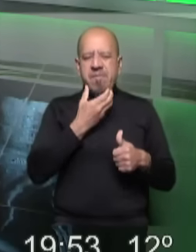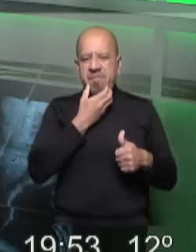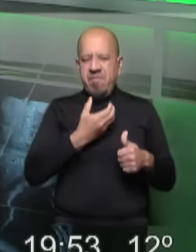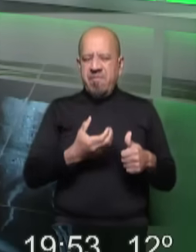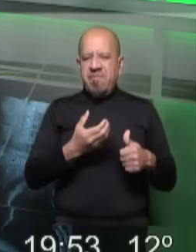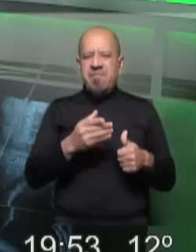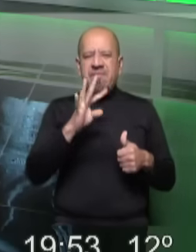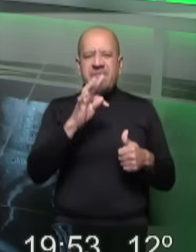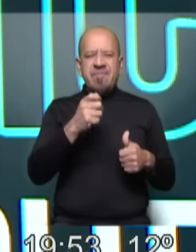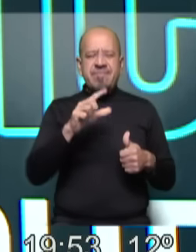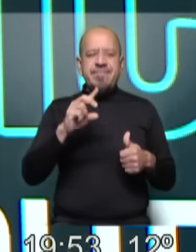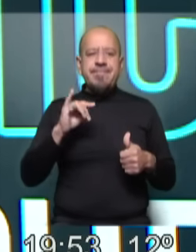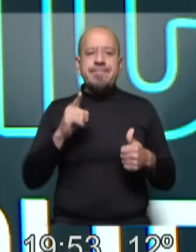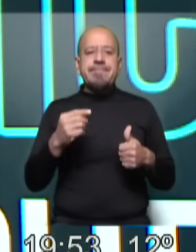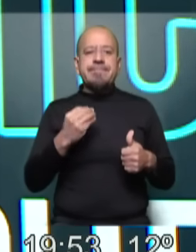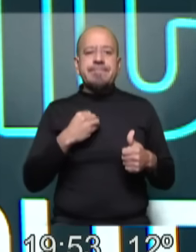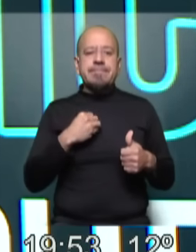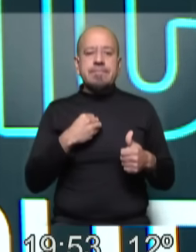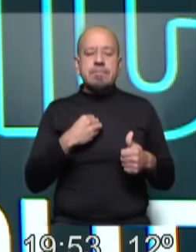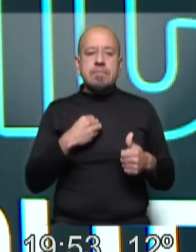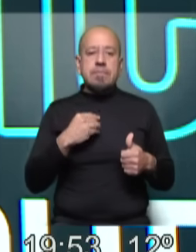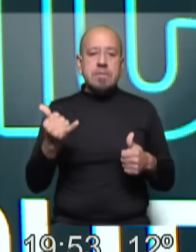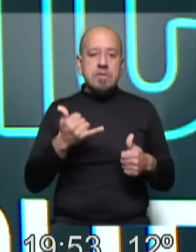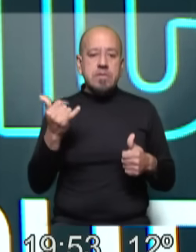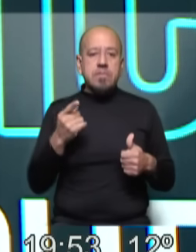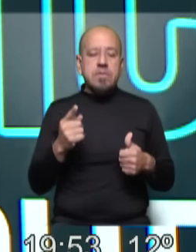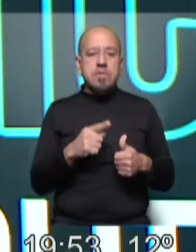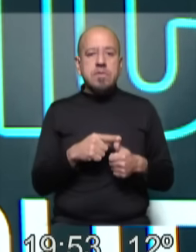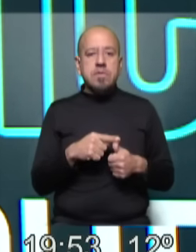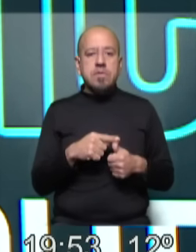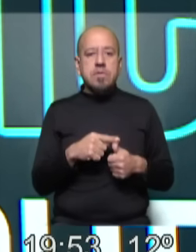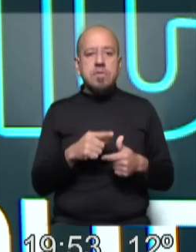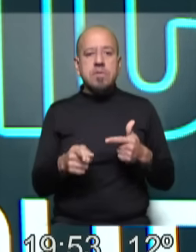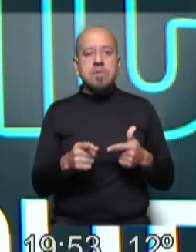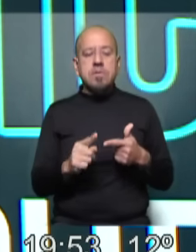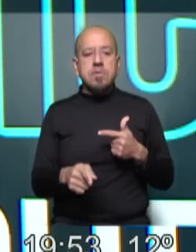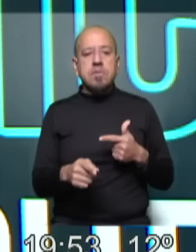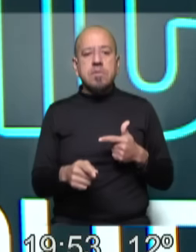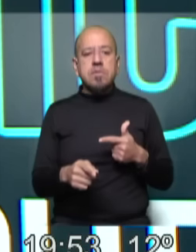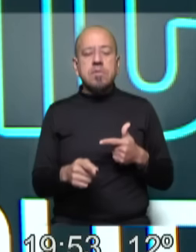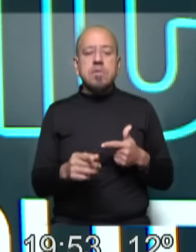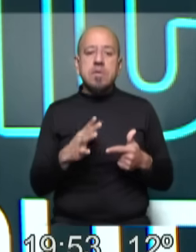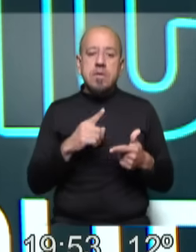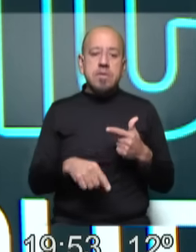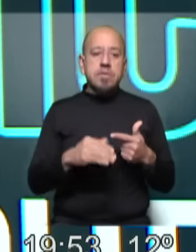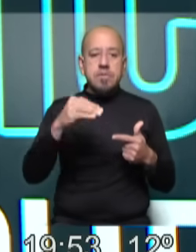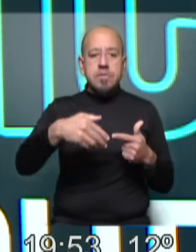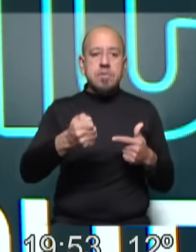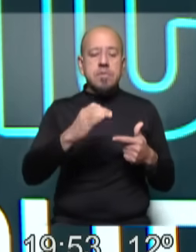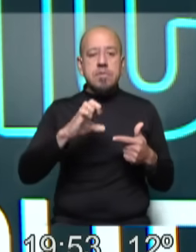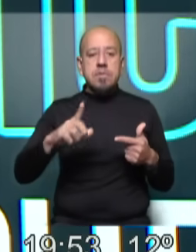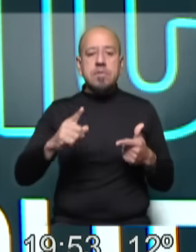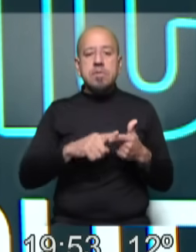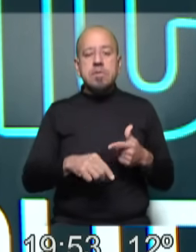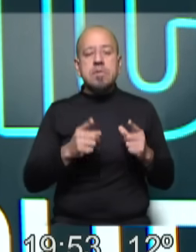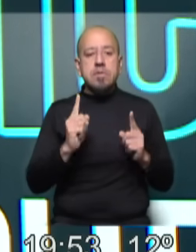confianza de la calle Pou de hace mucho tiempo también eh aparece el círculo cercano aparece Maciel que también estaba siendo